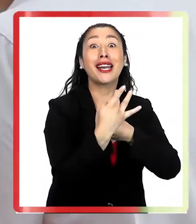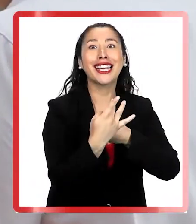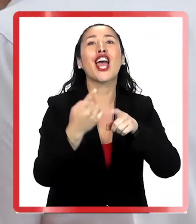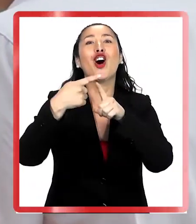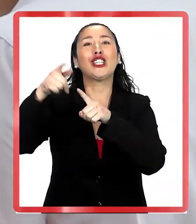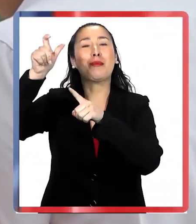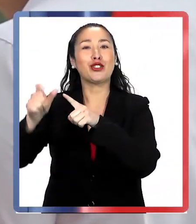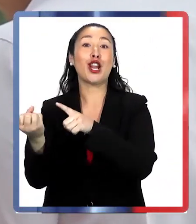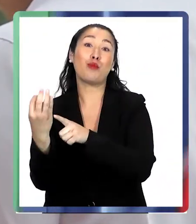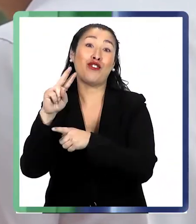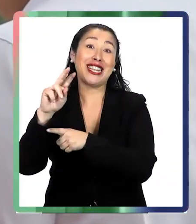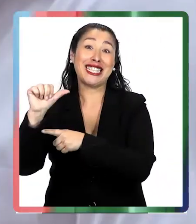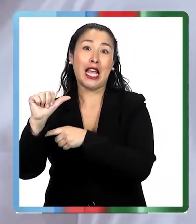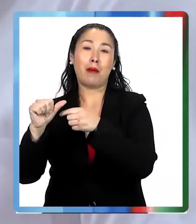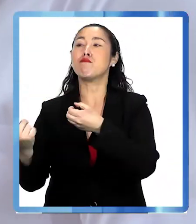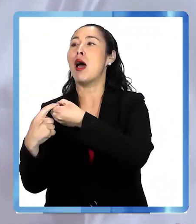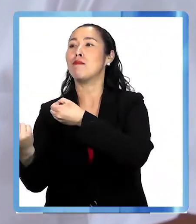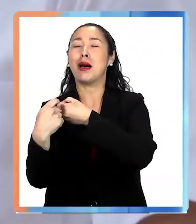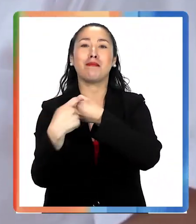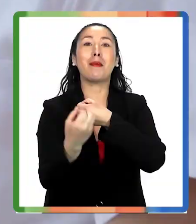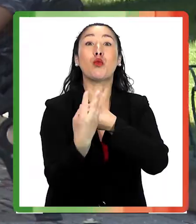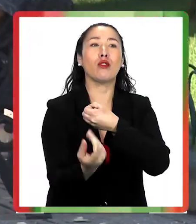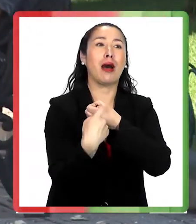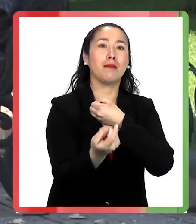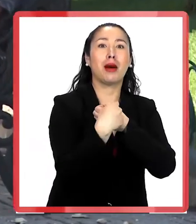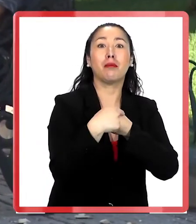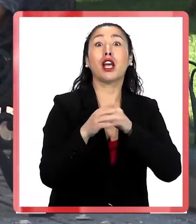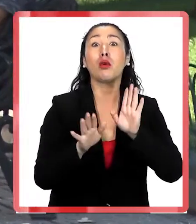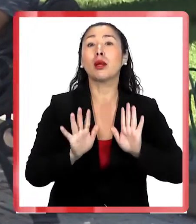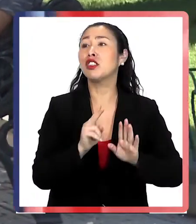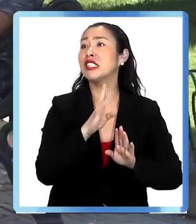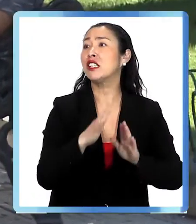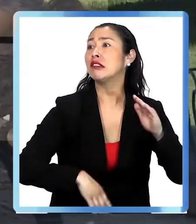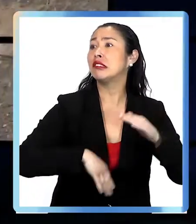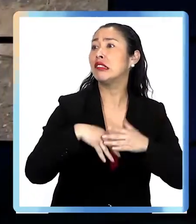ingreso al número 26 y siguientes que pudieran estar esperando.